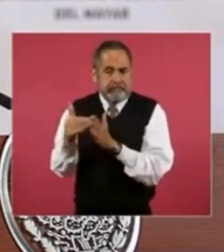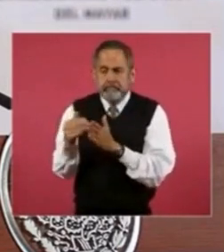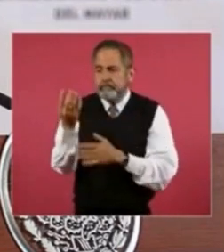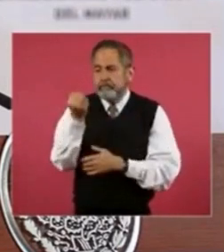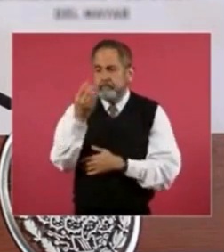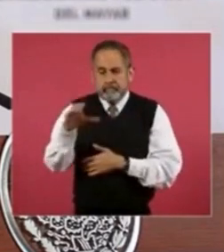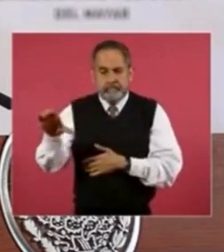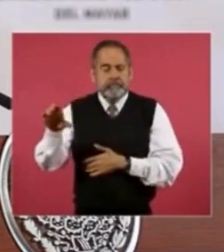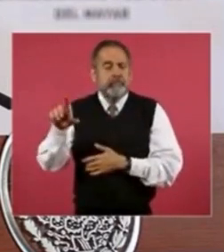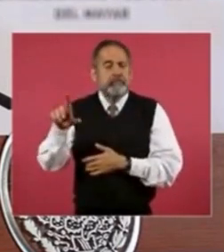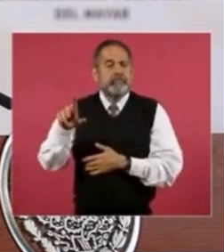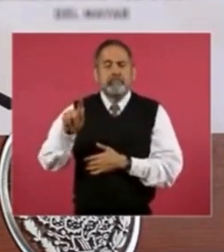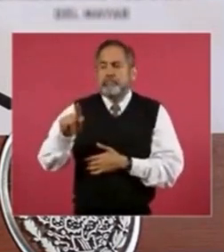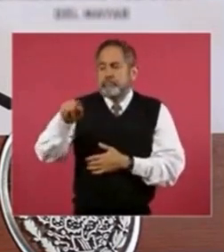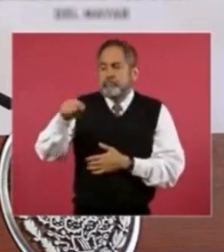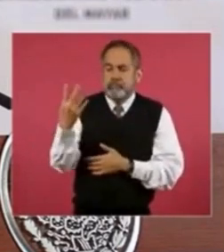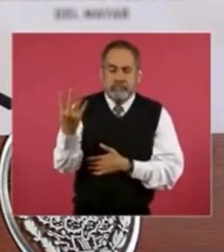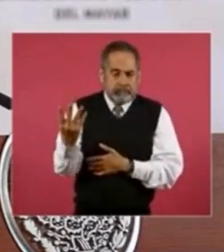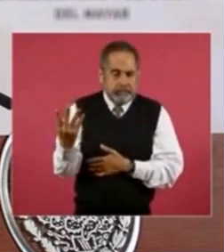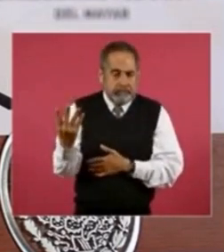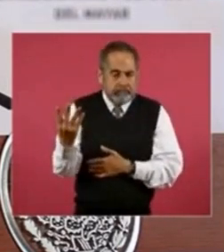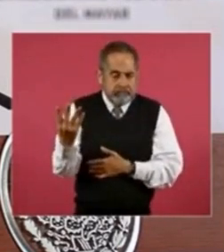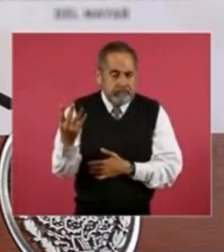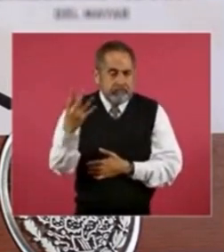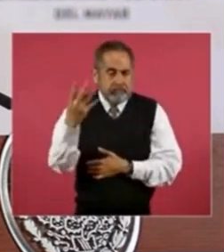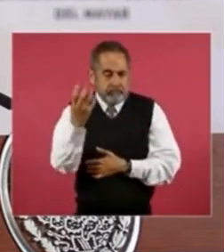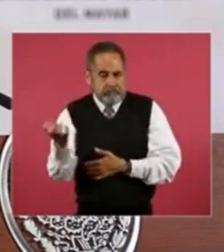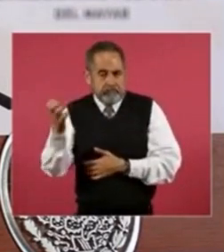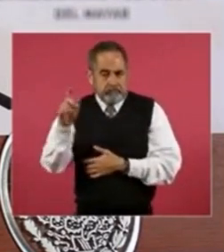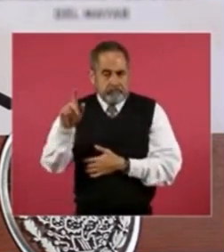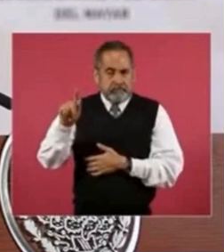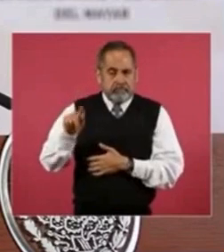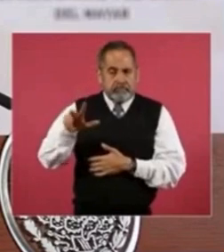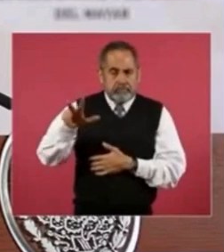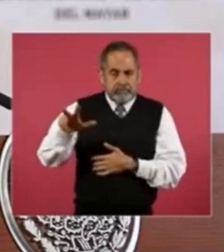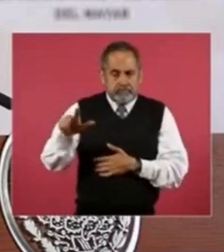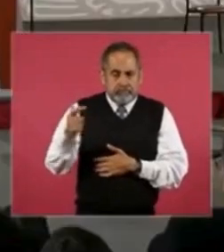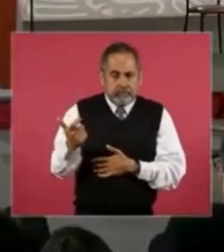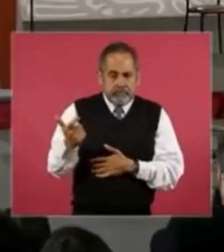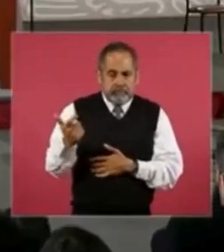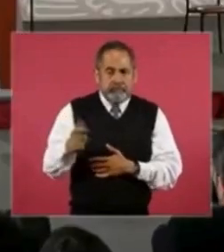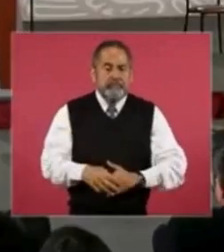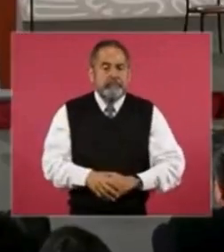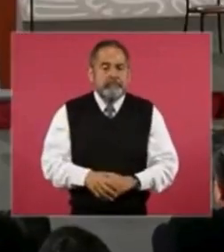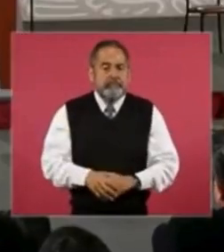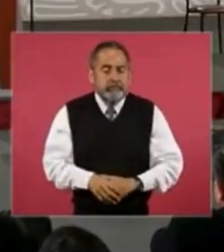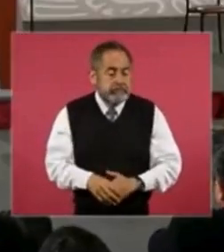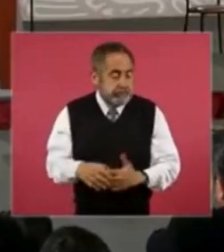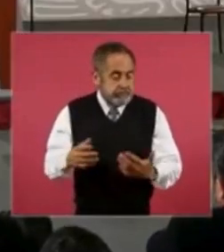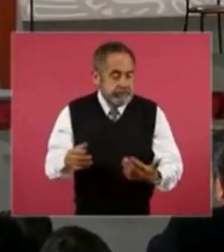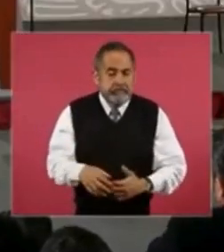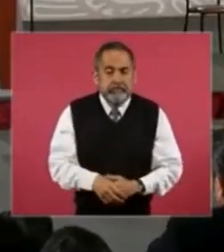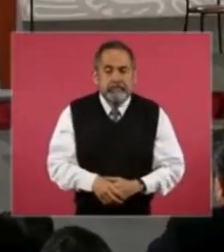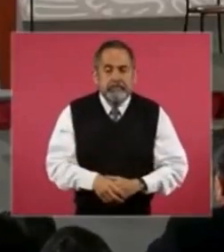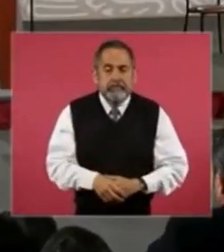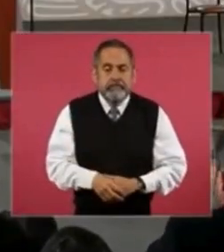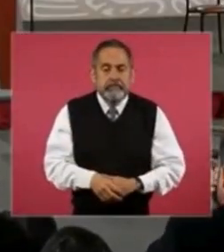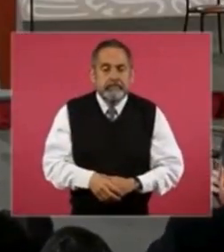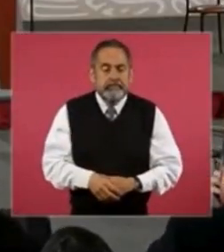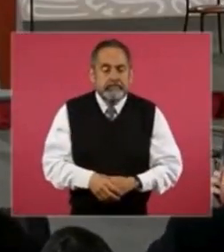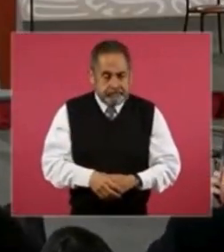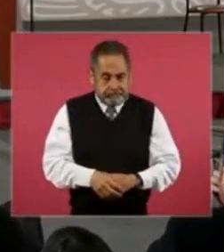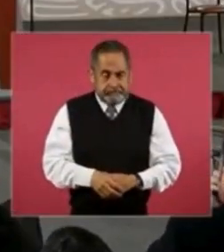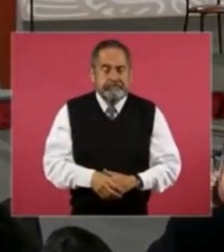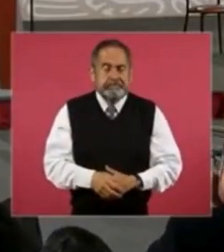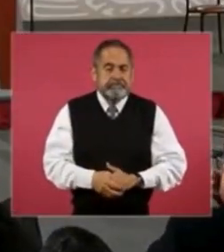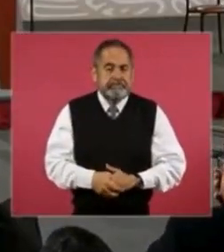primer lugar enviará una carta al presidente de Estados Unidos Joe biden solicitando explicaciones detalladas sobre estos fondos